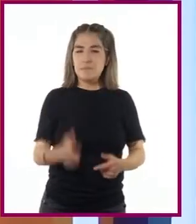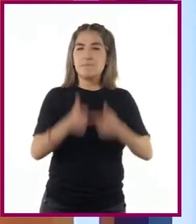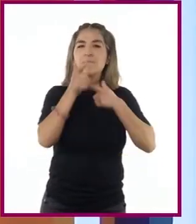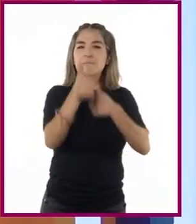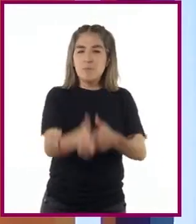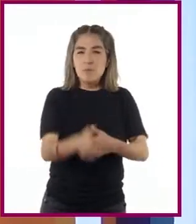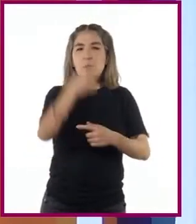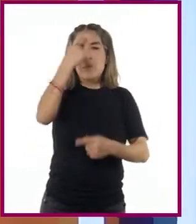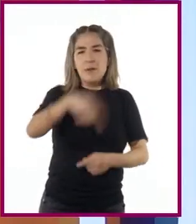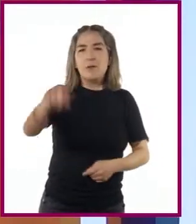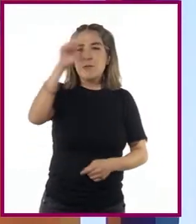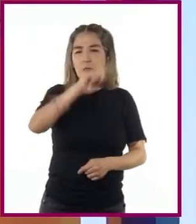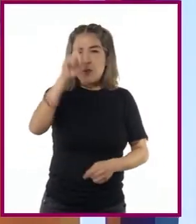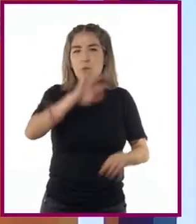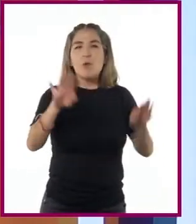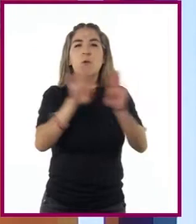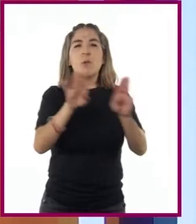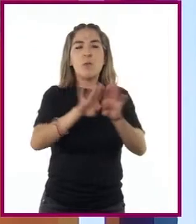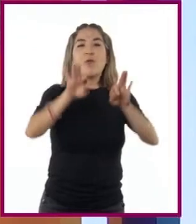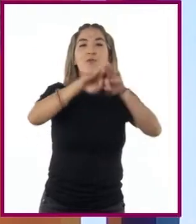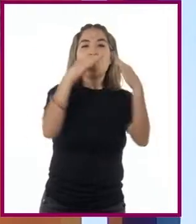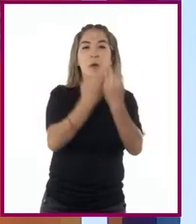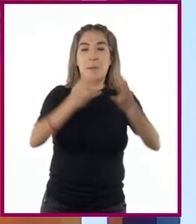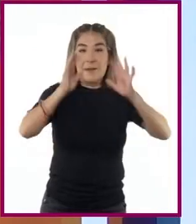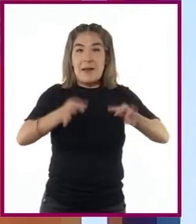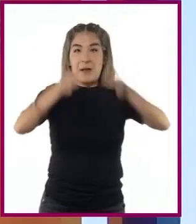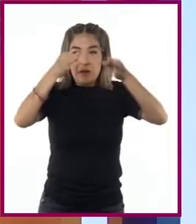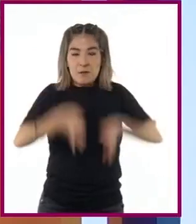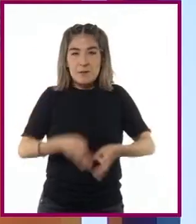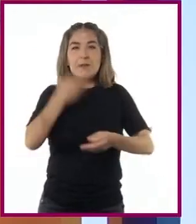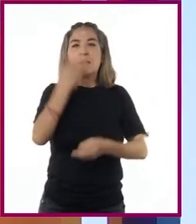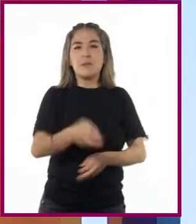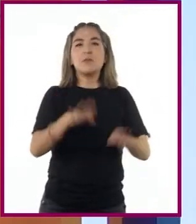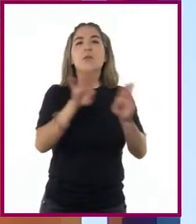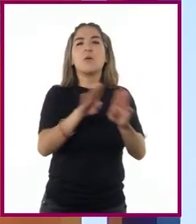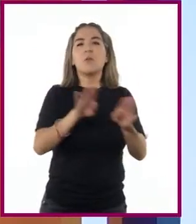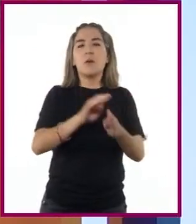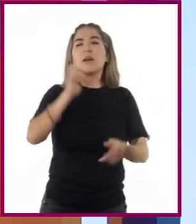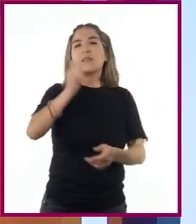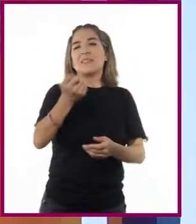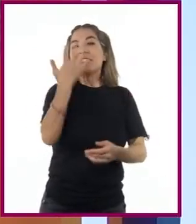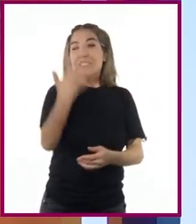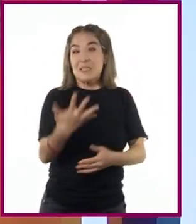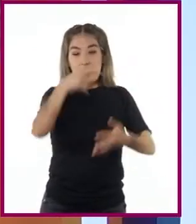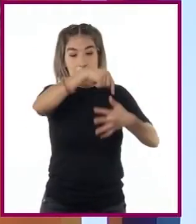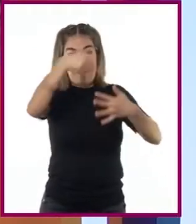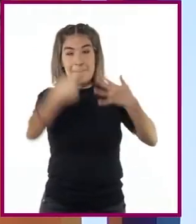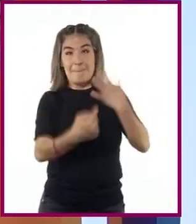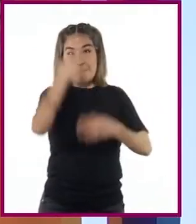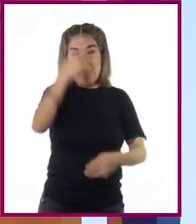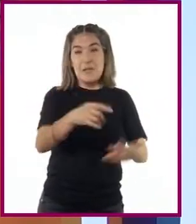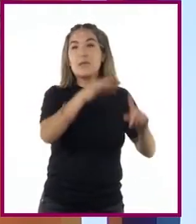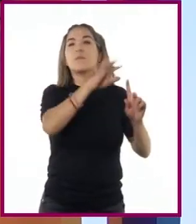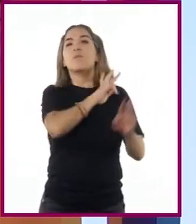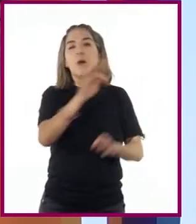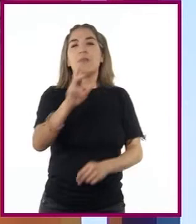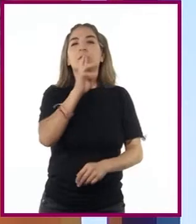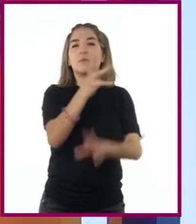o método para resolver problemas. Consideremos un método de 5 pasos para resolver un